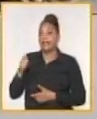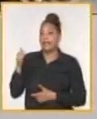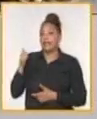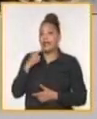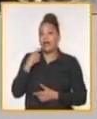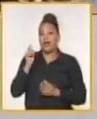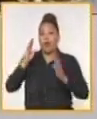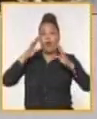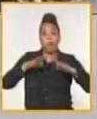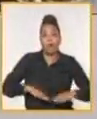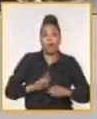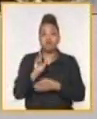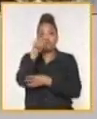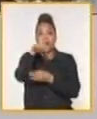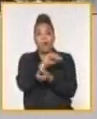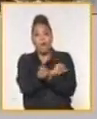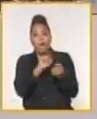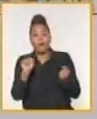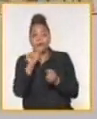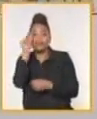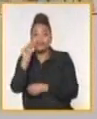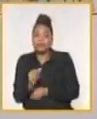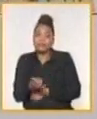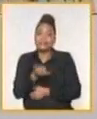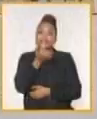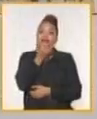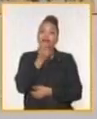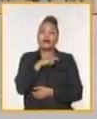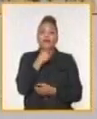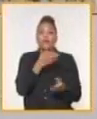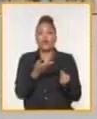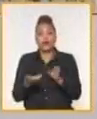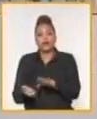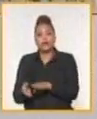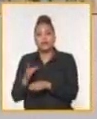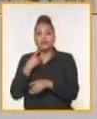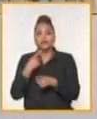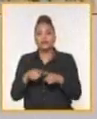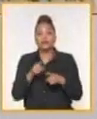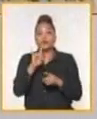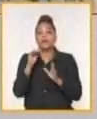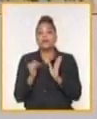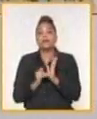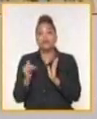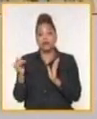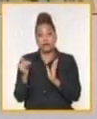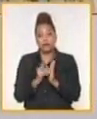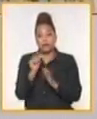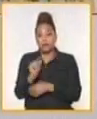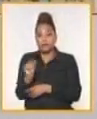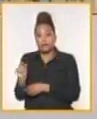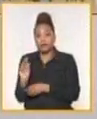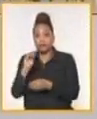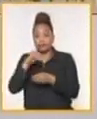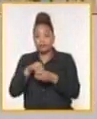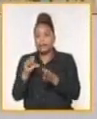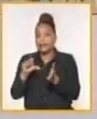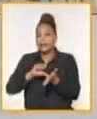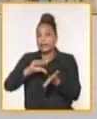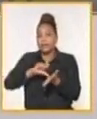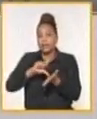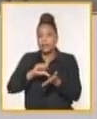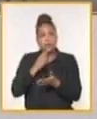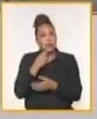la sociedad, los habitantes de los 9 millones, según ellos, que viven allí.